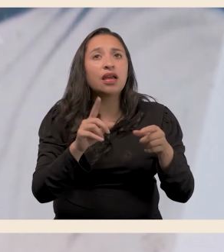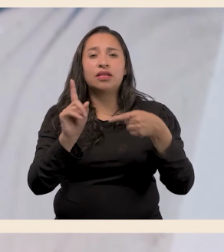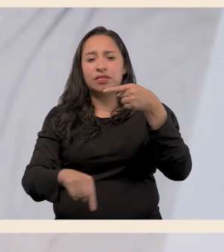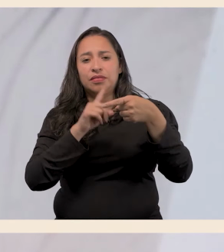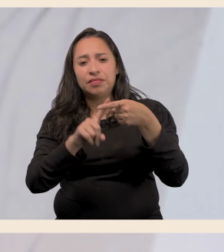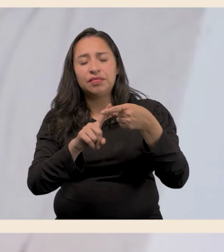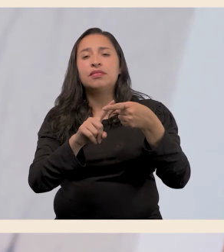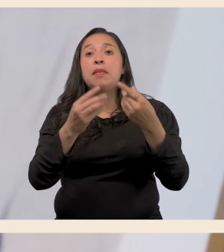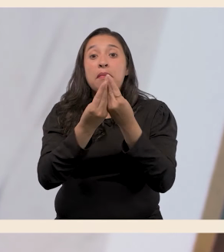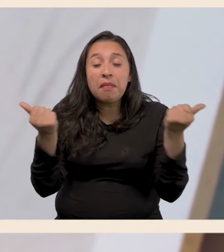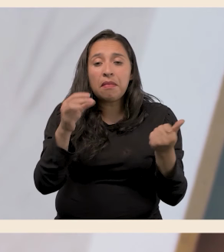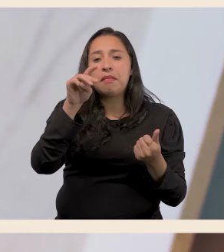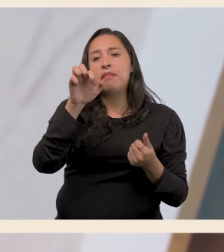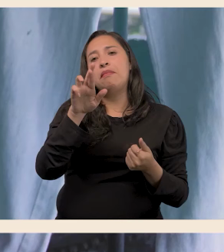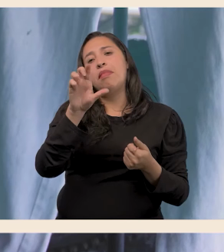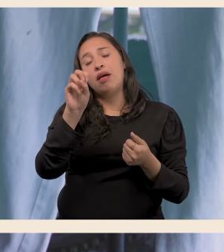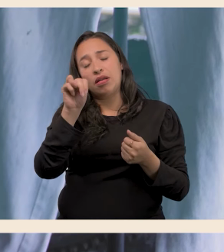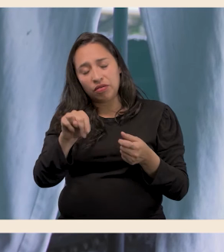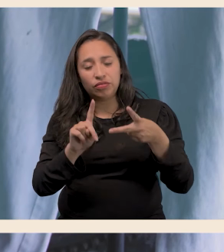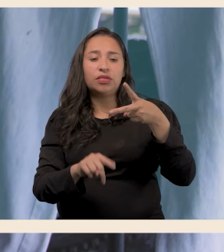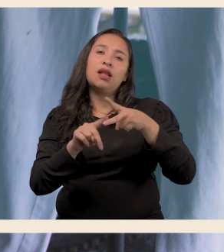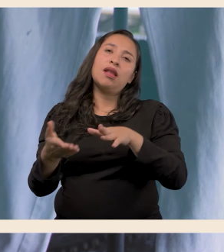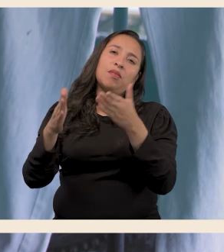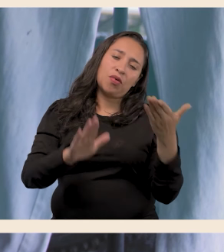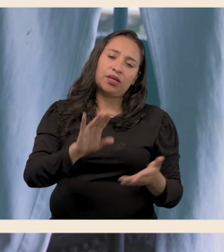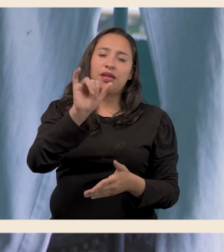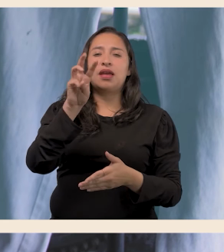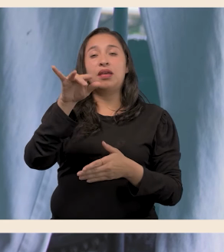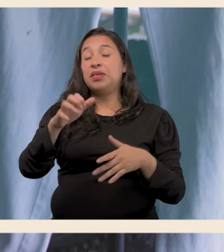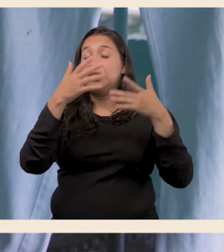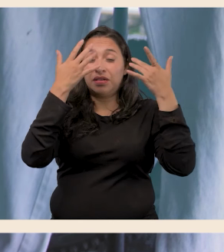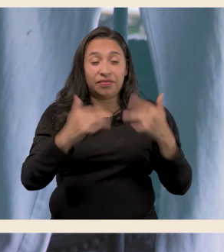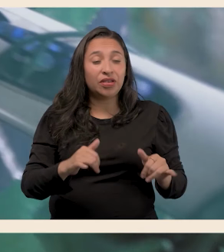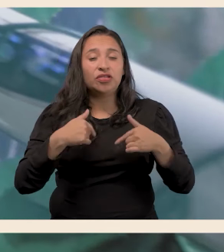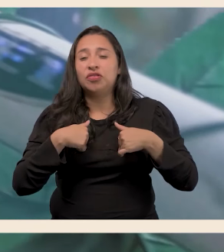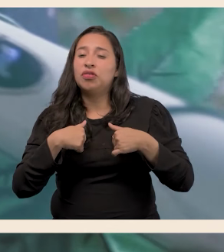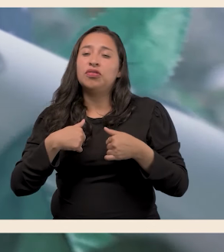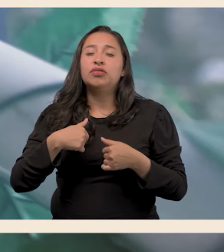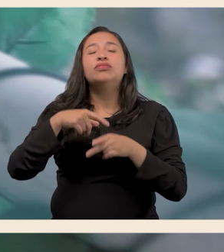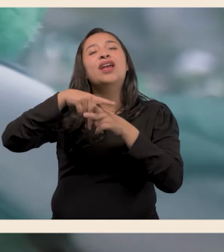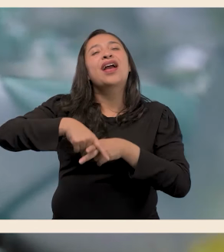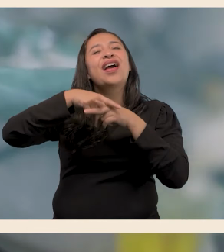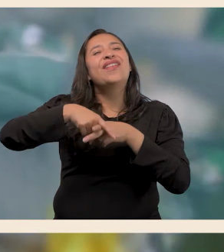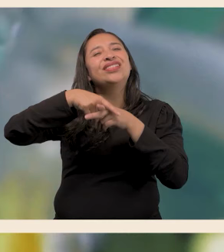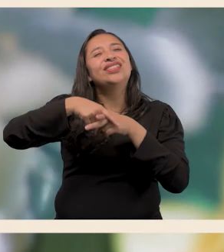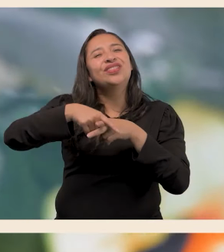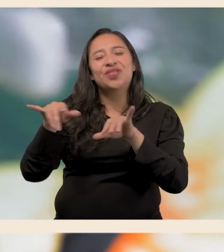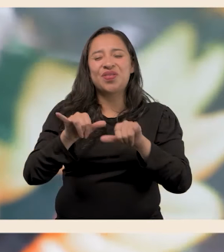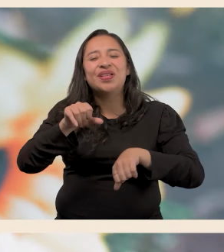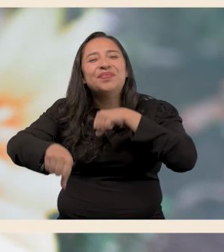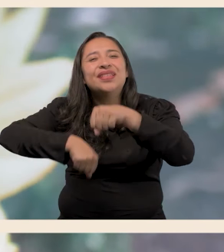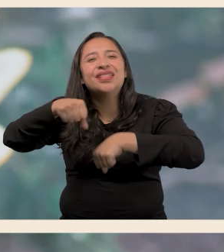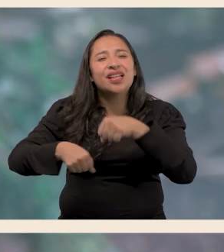el homicidio de Jaime. Después de eso, pues salir en mi caballito de acero a buscarlo acá en